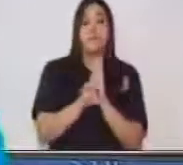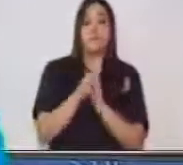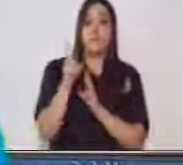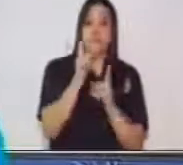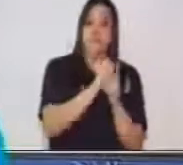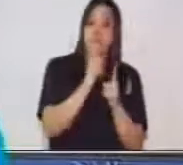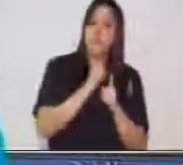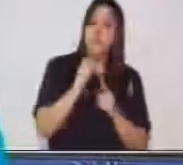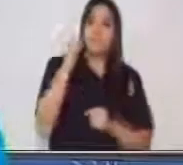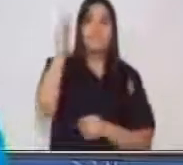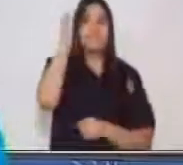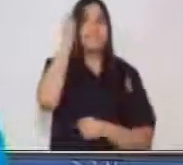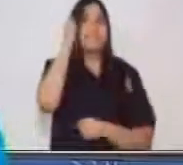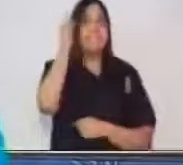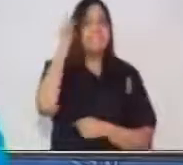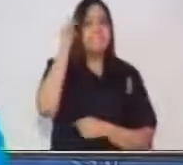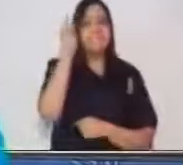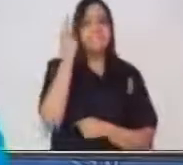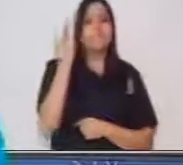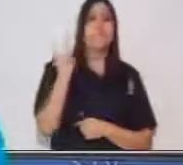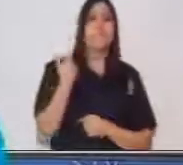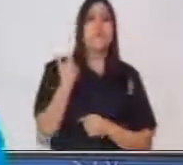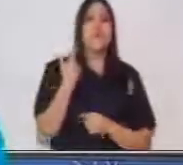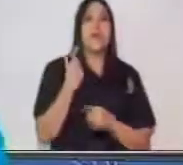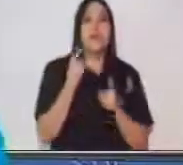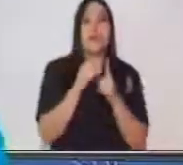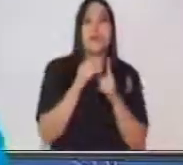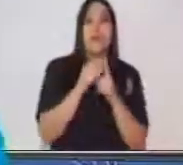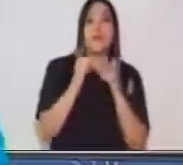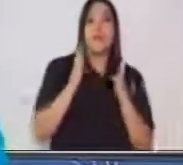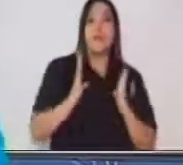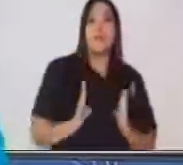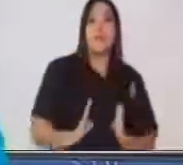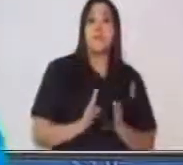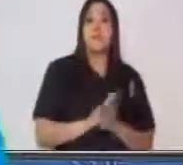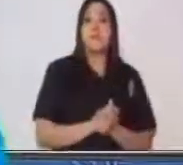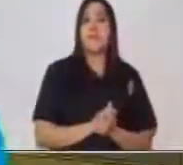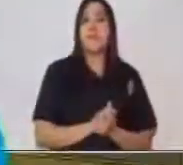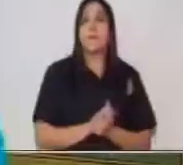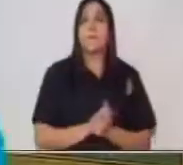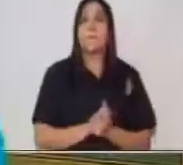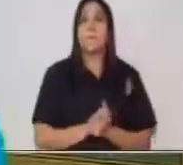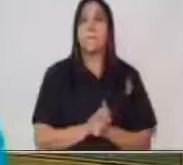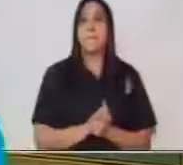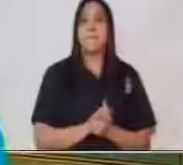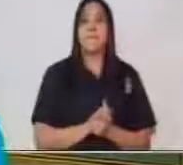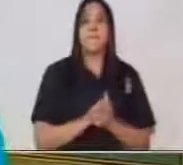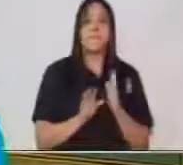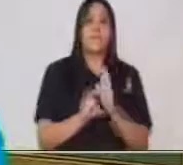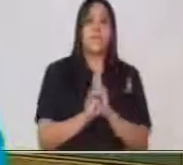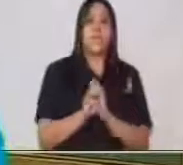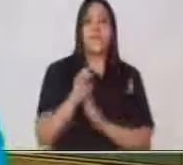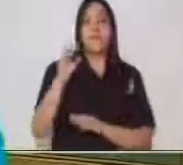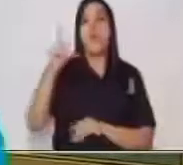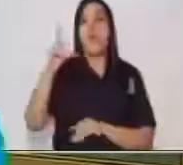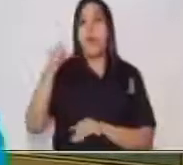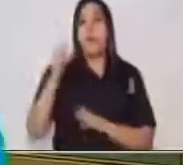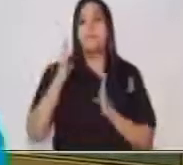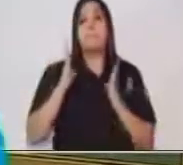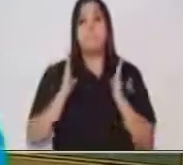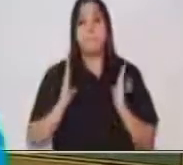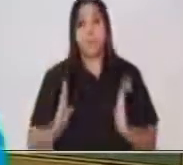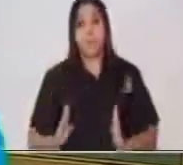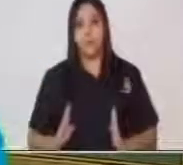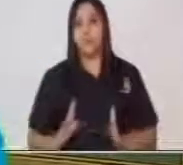escribir y a pensar una oración con la palabra blusa. Y a mí se me ocurre, por ejemplo, la blusa